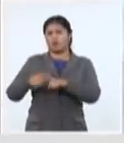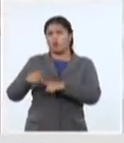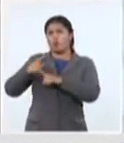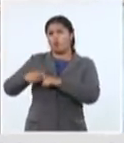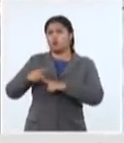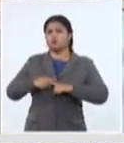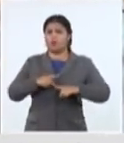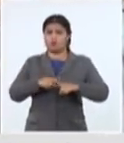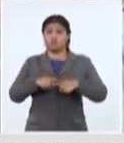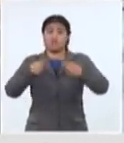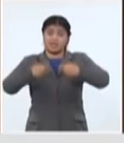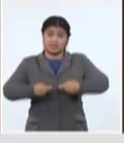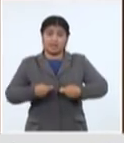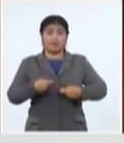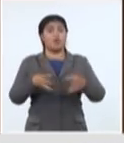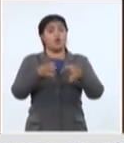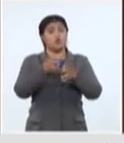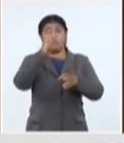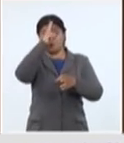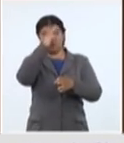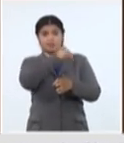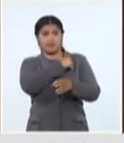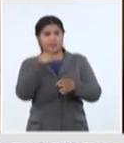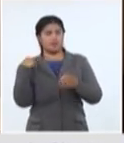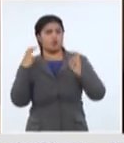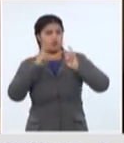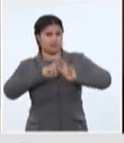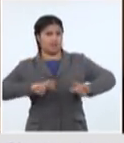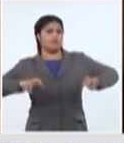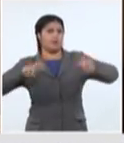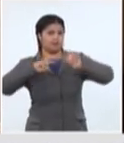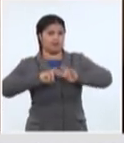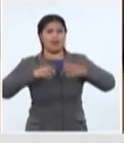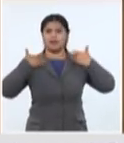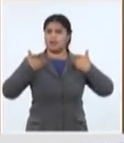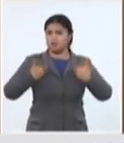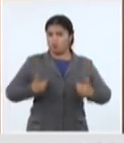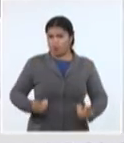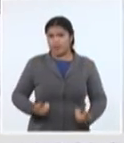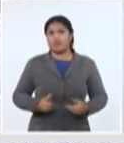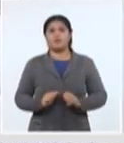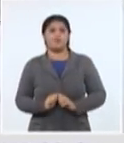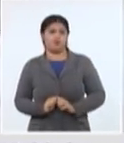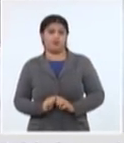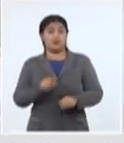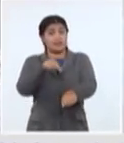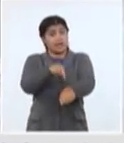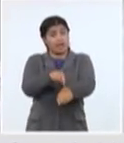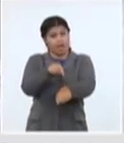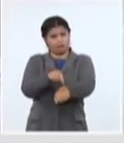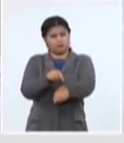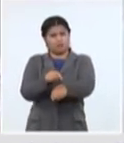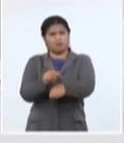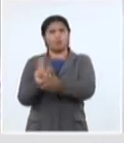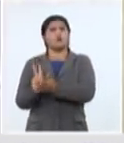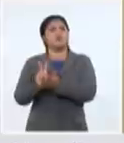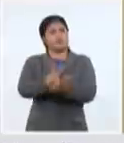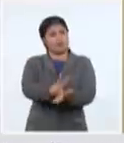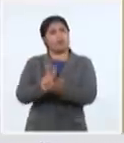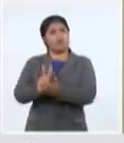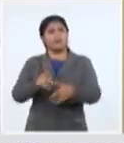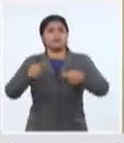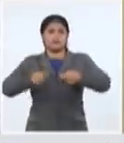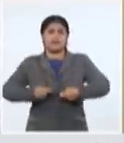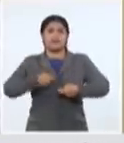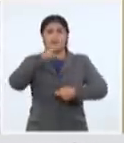se encargan del tratamiento oportuno en niños que enfermaron y apuestan por el seguimiento clínico dadas las secuelas que deja el virus.